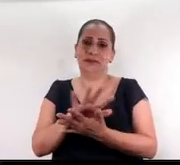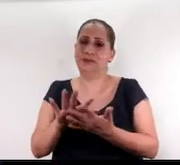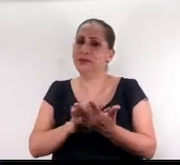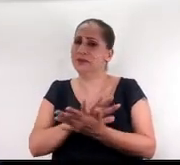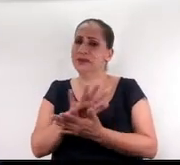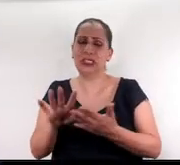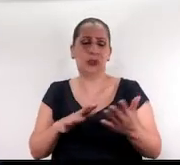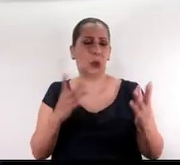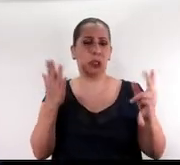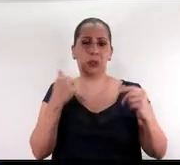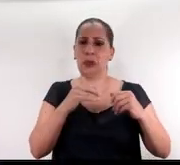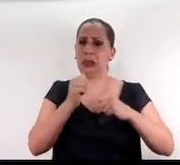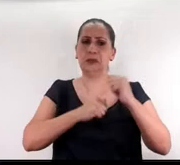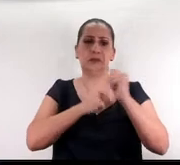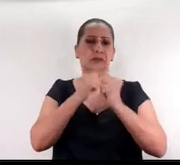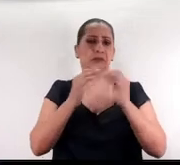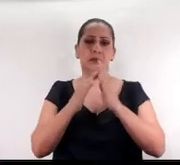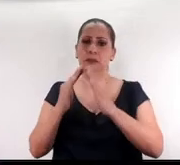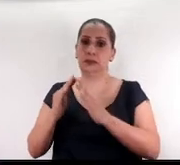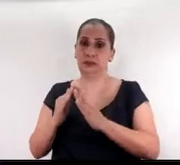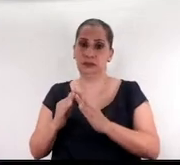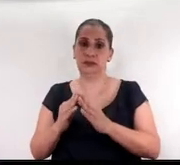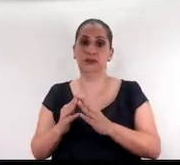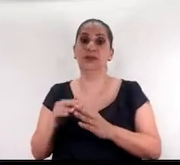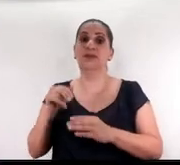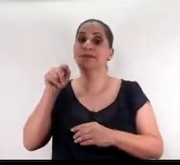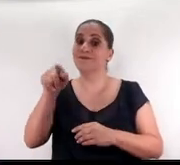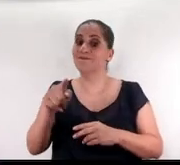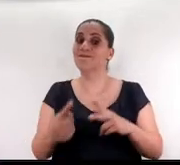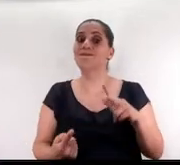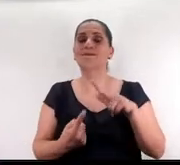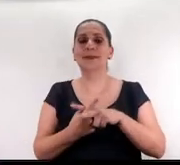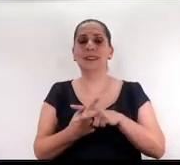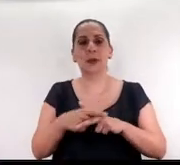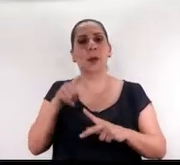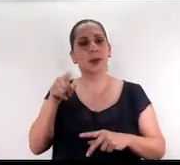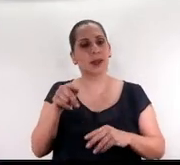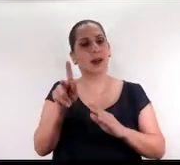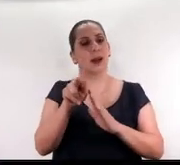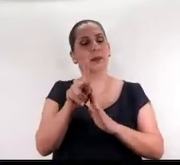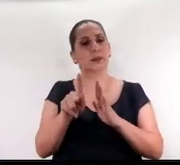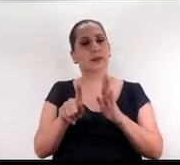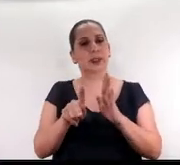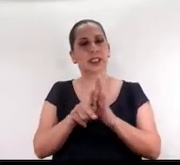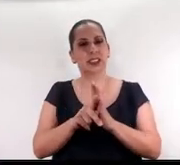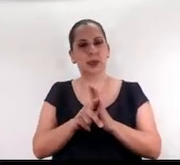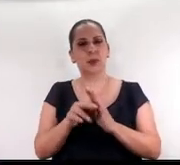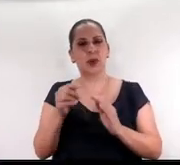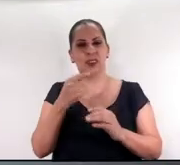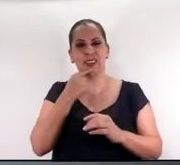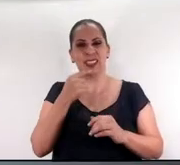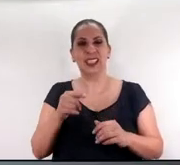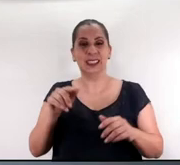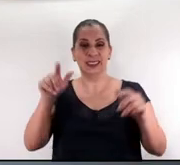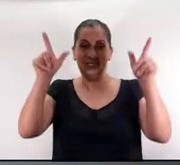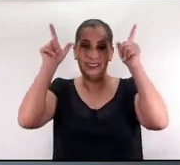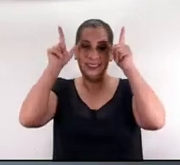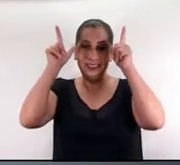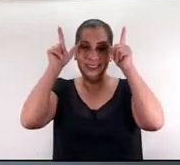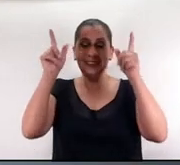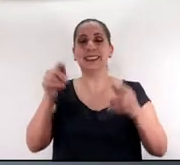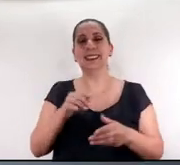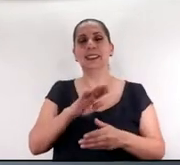digamos, urbanístico. En eso se aplica el principio, en una expresión de los demonios de Dostoyevsky, uno